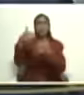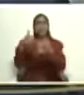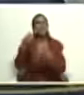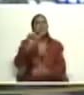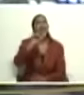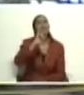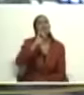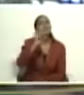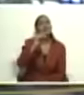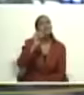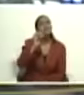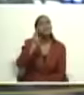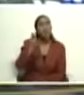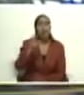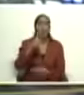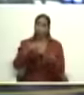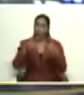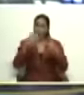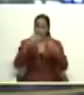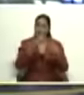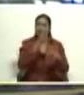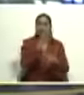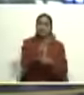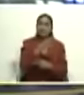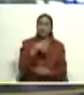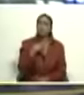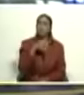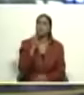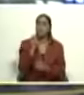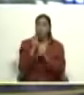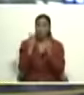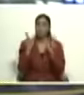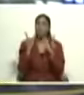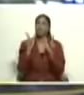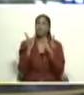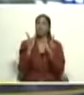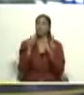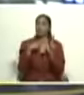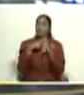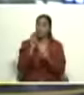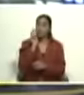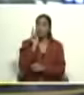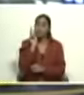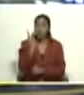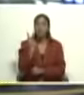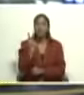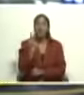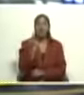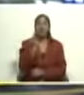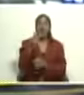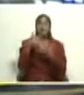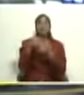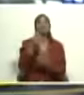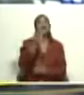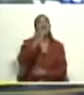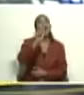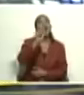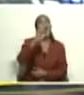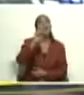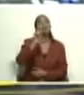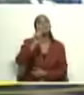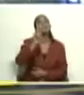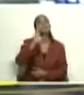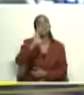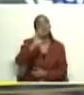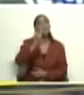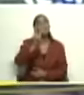Benalum y tuve la sorpresa de ver operar nuevamente a la CBG y ver a la gente, a los